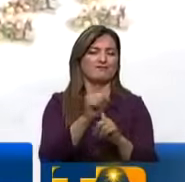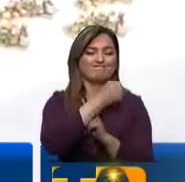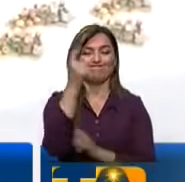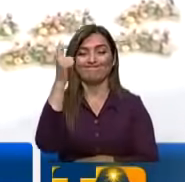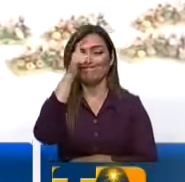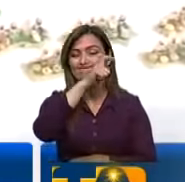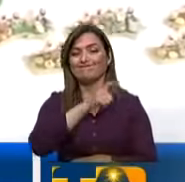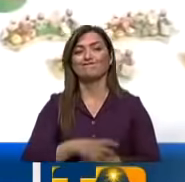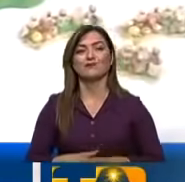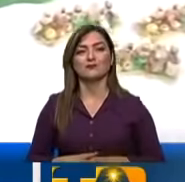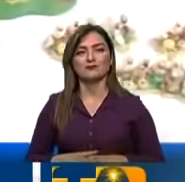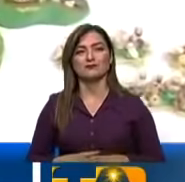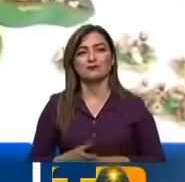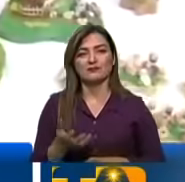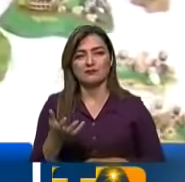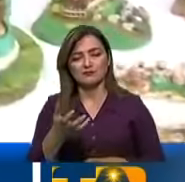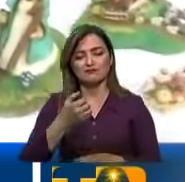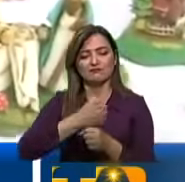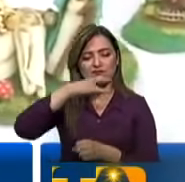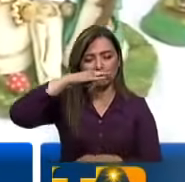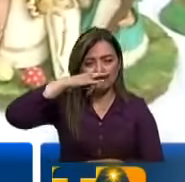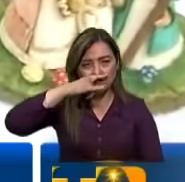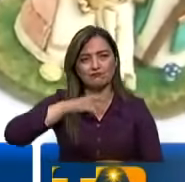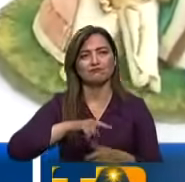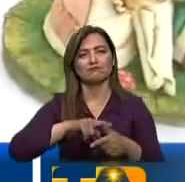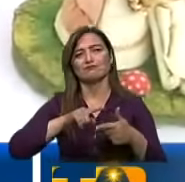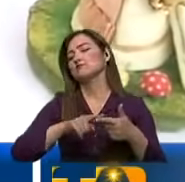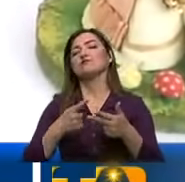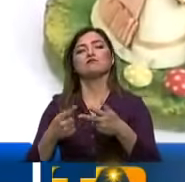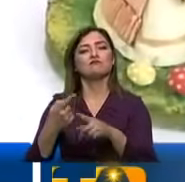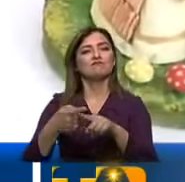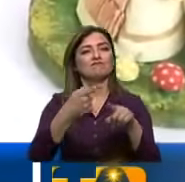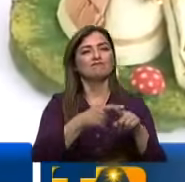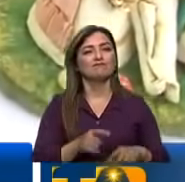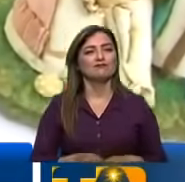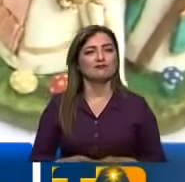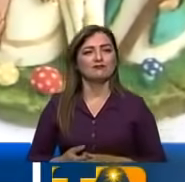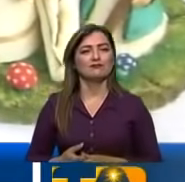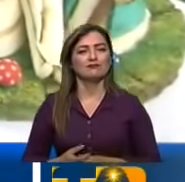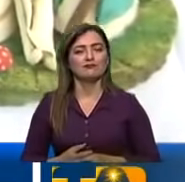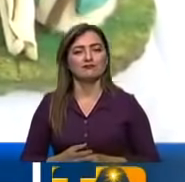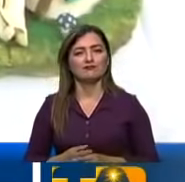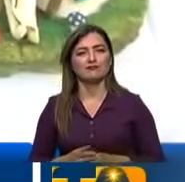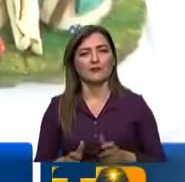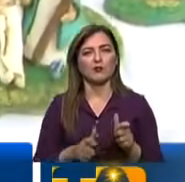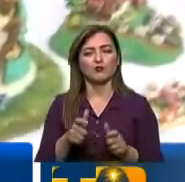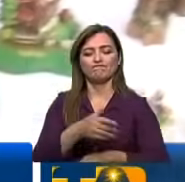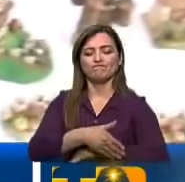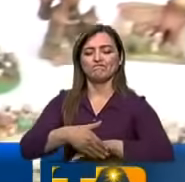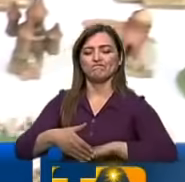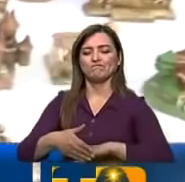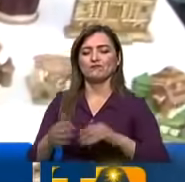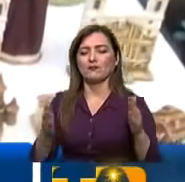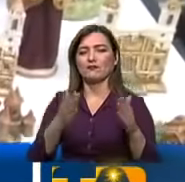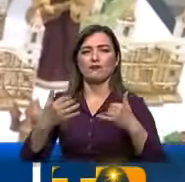situaciones de calle, mendicidad, trabajo infantil, otras situaciones que pone a veces a las personas en situación de calle temporal